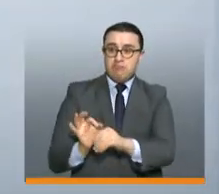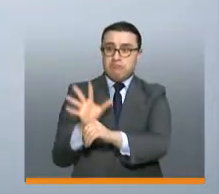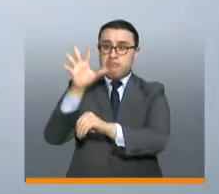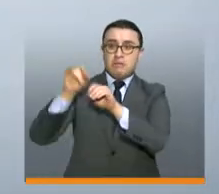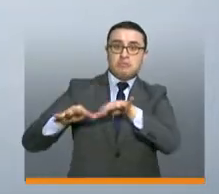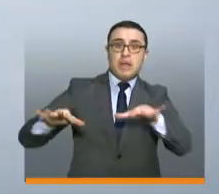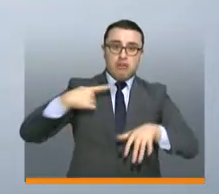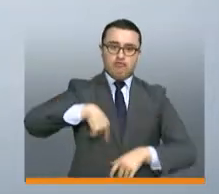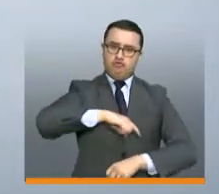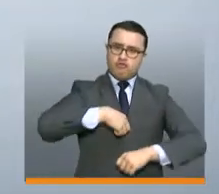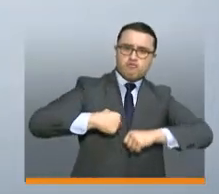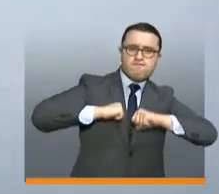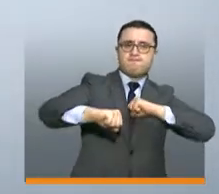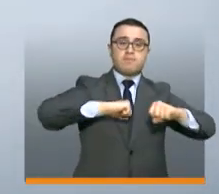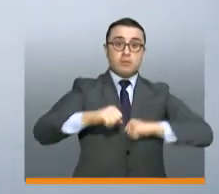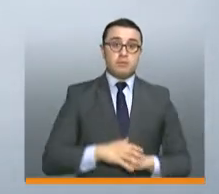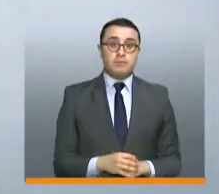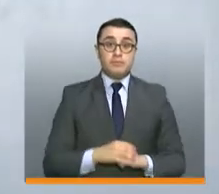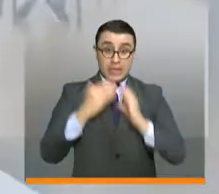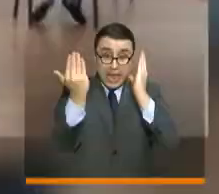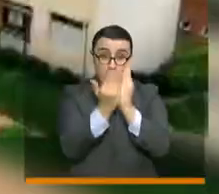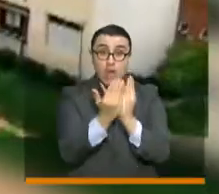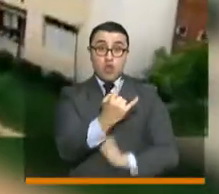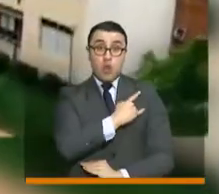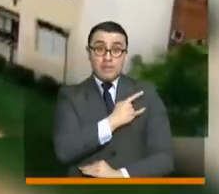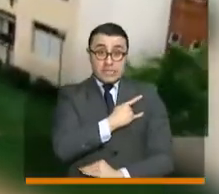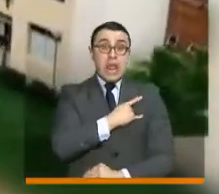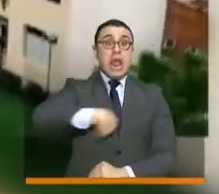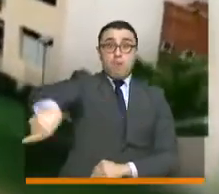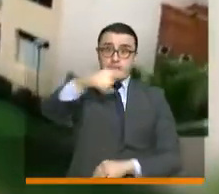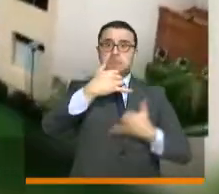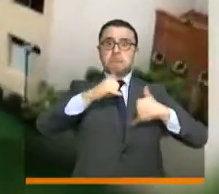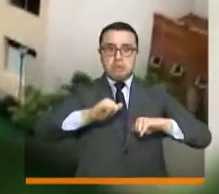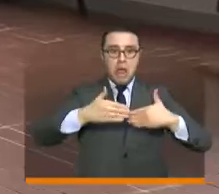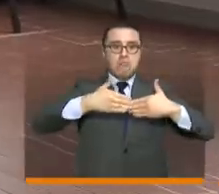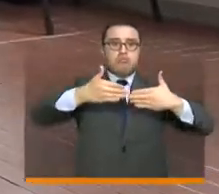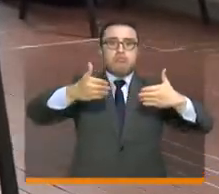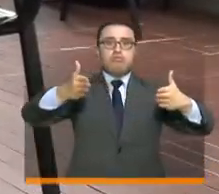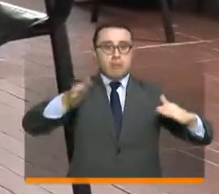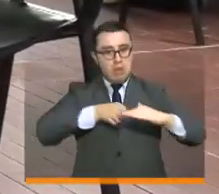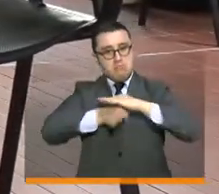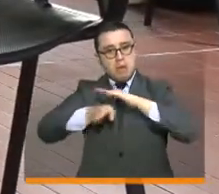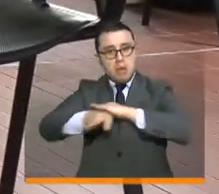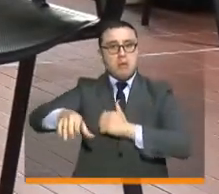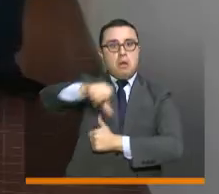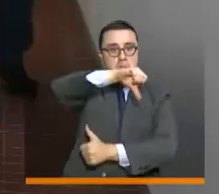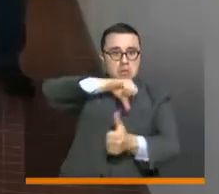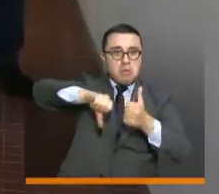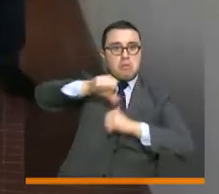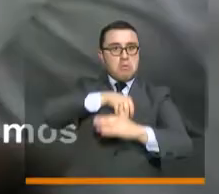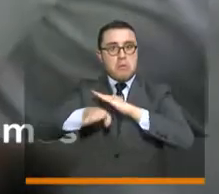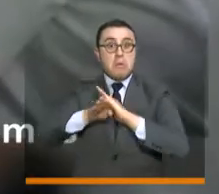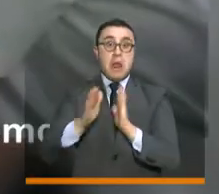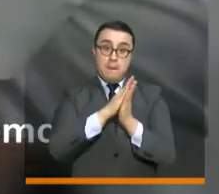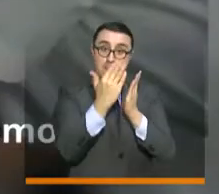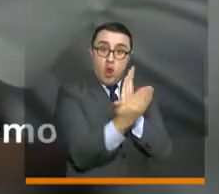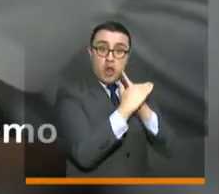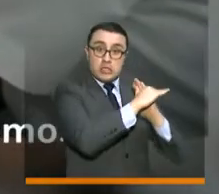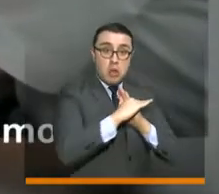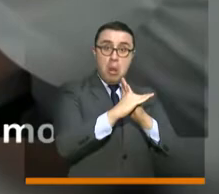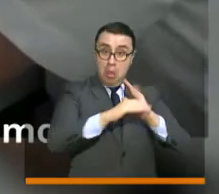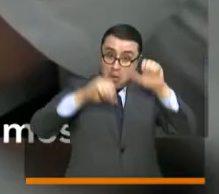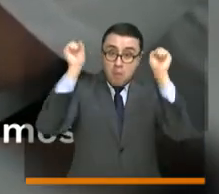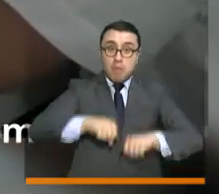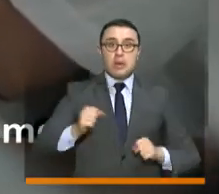Más instituciones de educación superior han iniciado el regreso gradual, progresivo y seguro, siguiendo los protocolos de bioseguridad. En la UCEBA